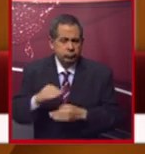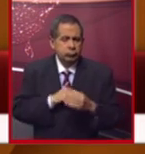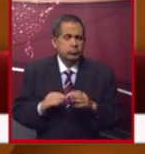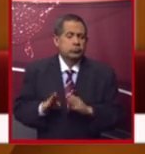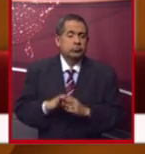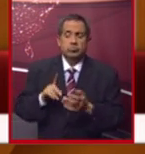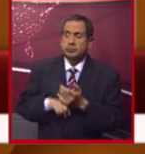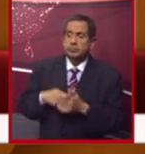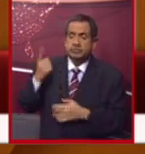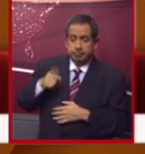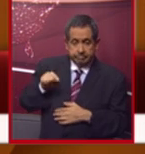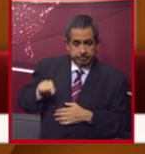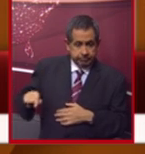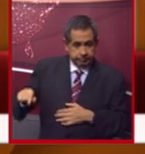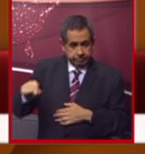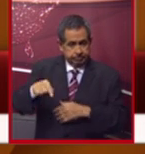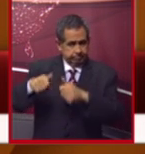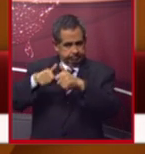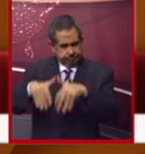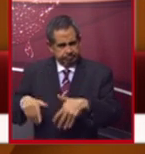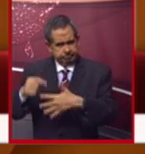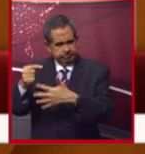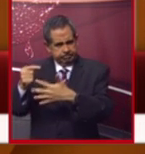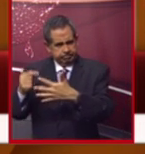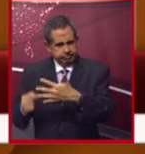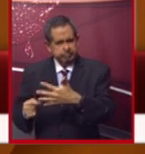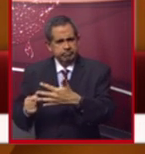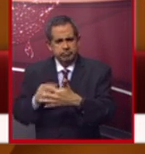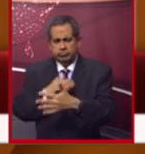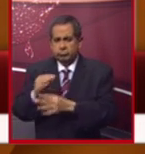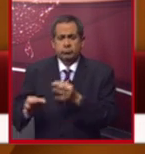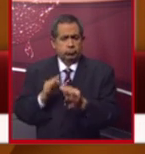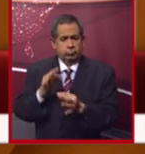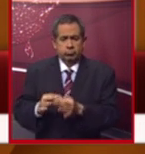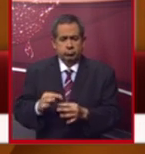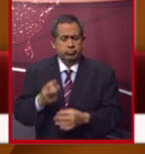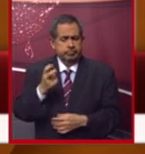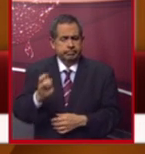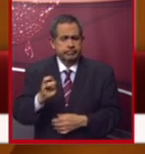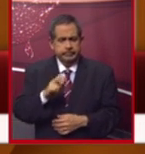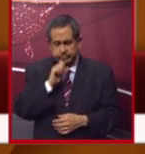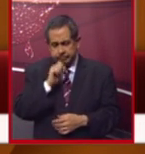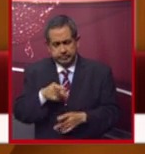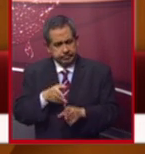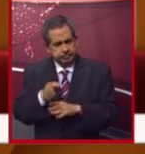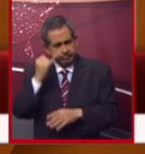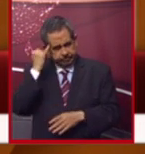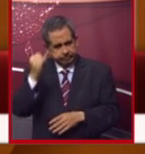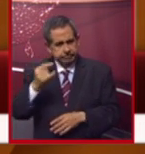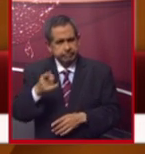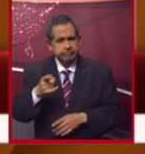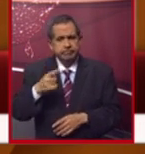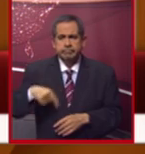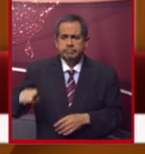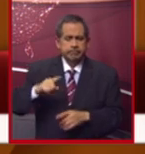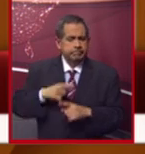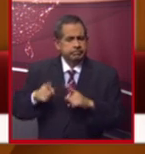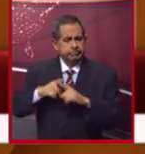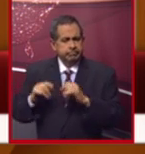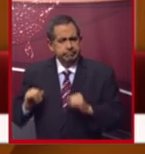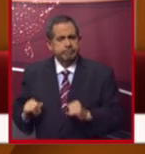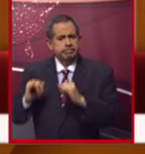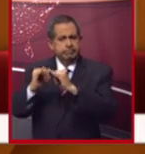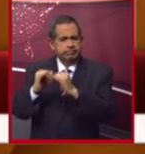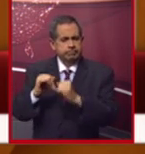esas instrucciones u ordenanzas o mandatos se cumplen. Así es que, en ese sentido, las instituciones de